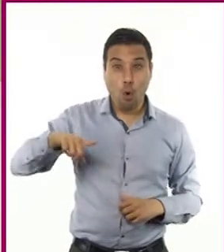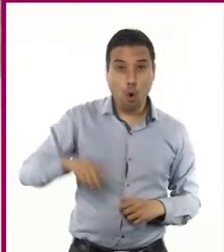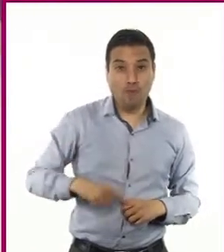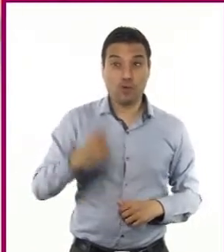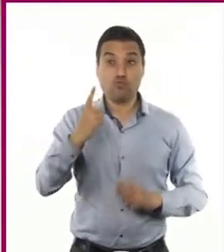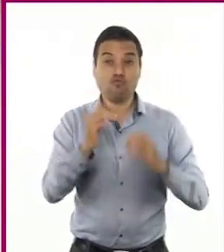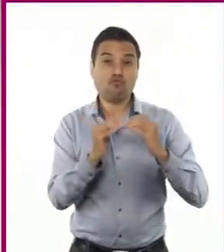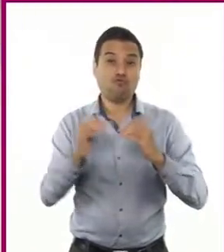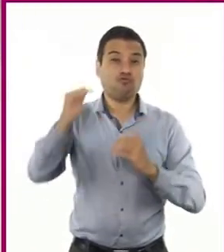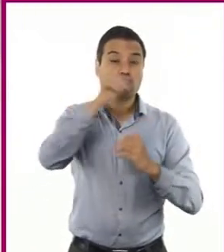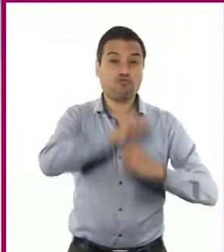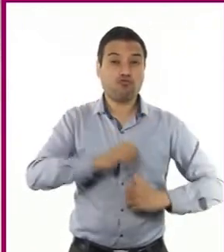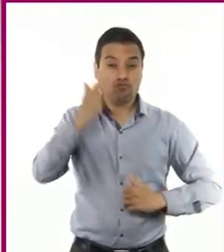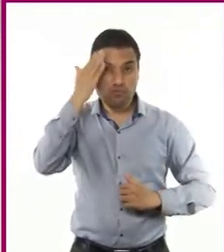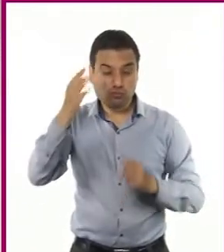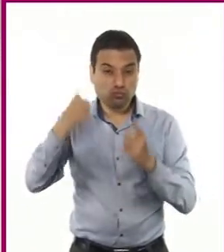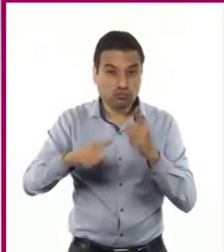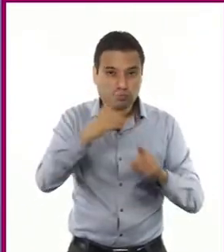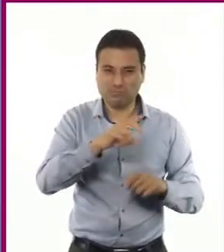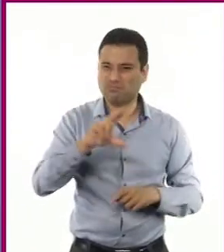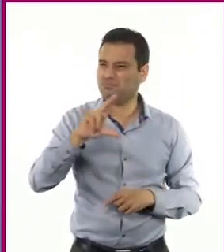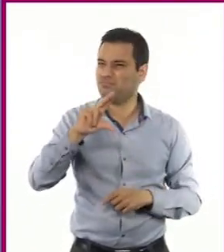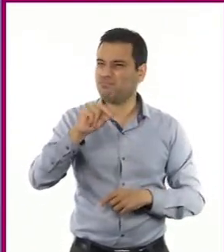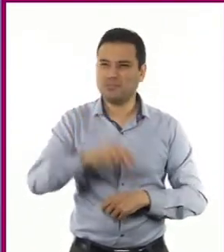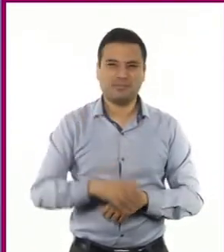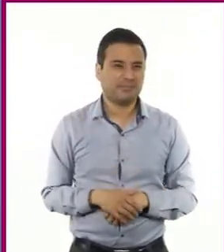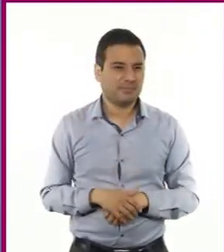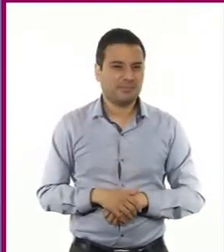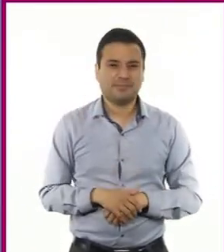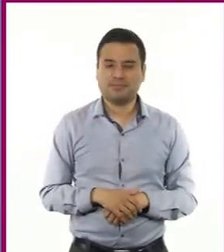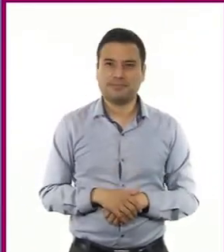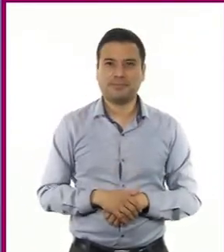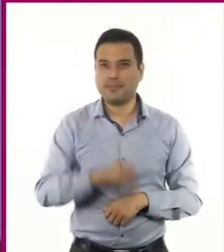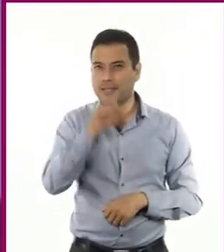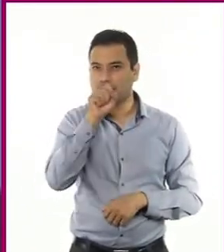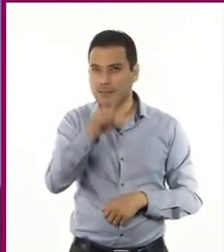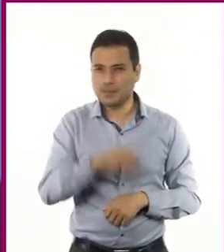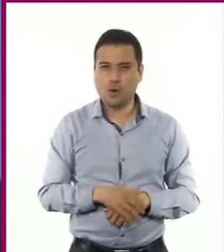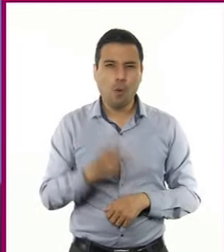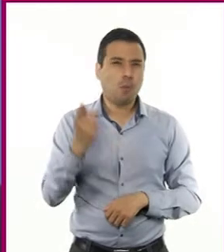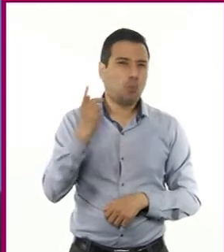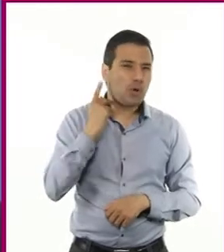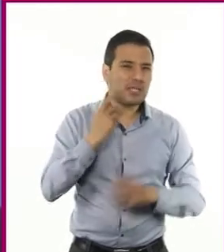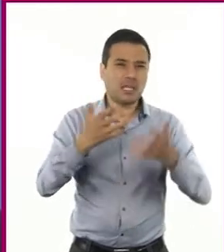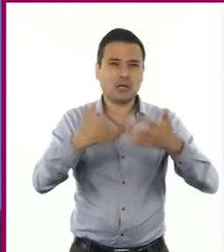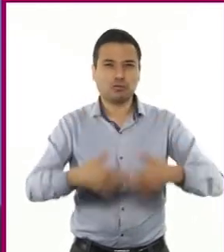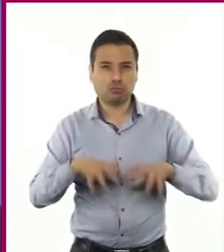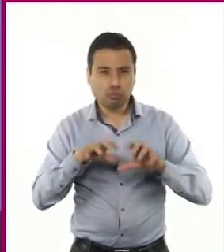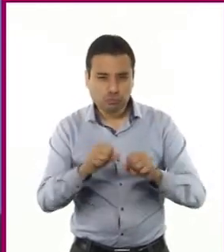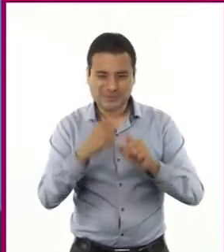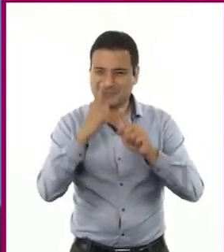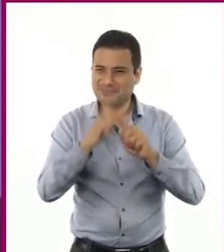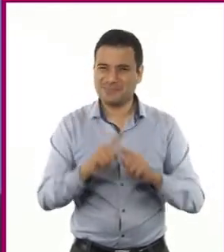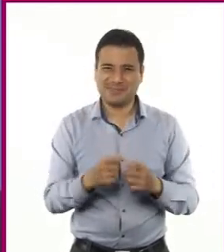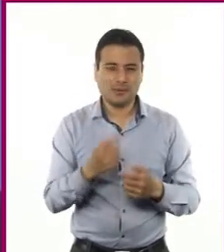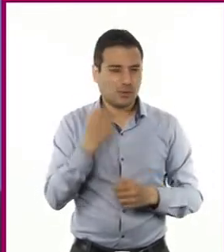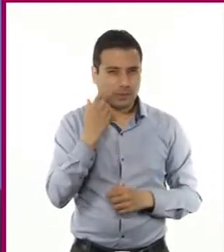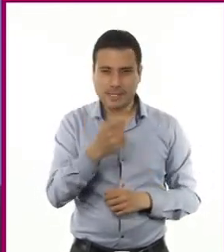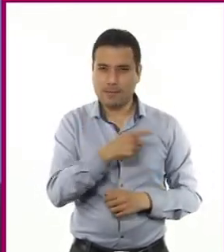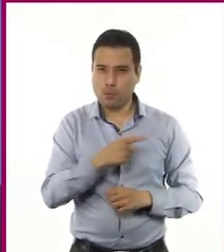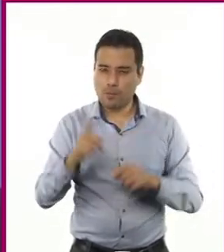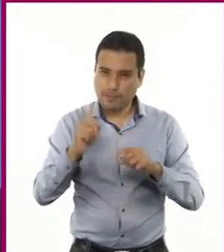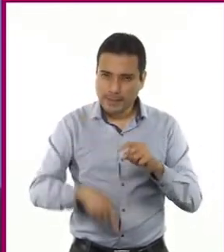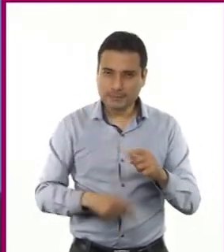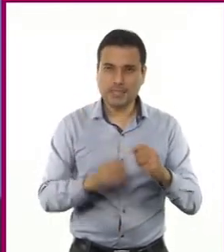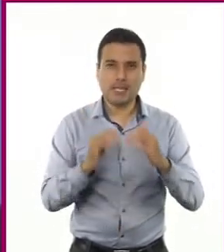el autoritarismo, el corporativismo, el verticalismo político, así como también el abatimiento de la pobreza, la desigualdad